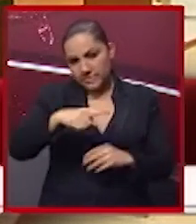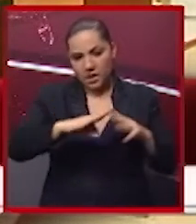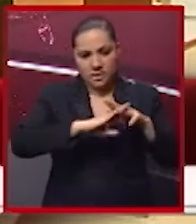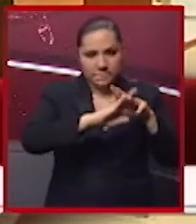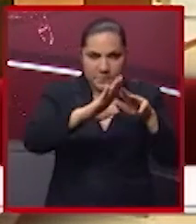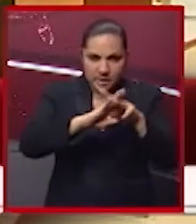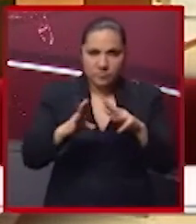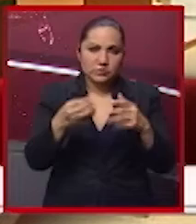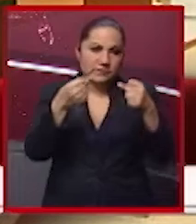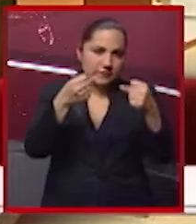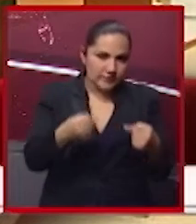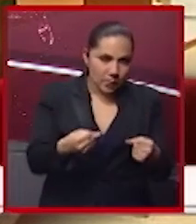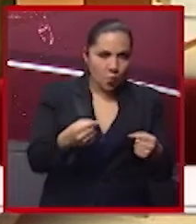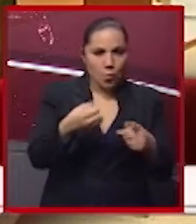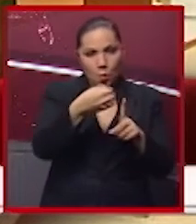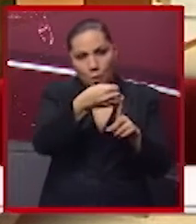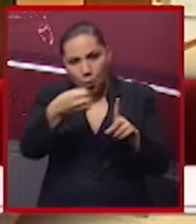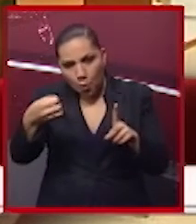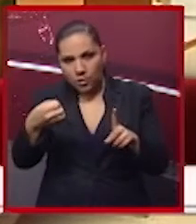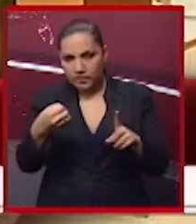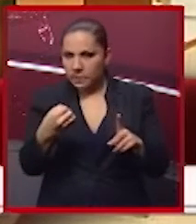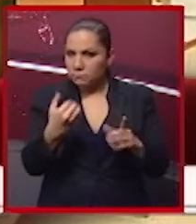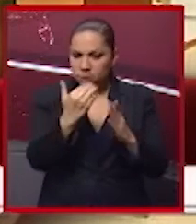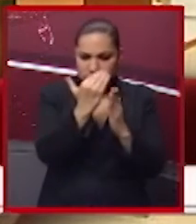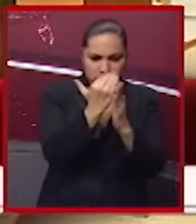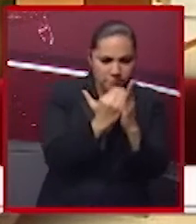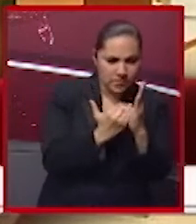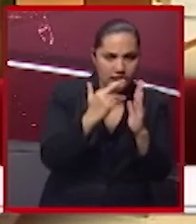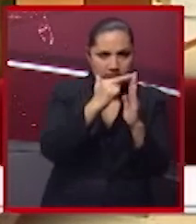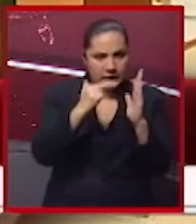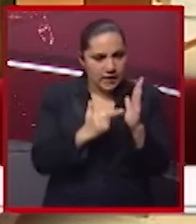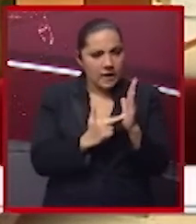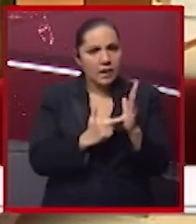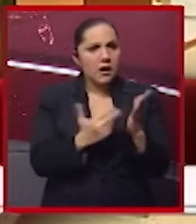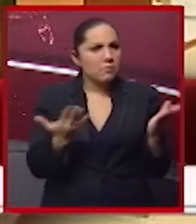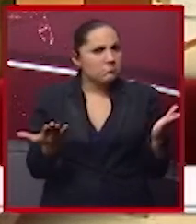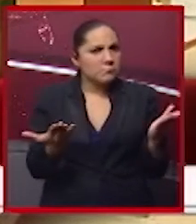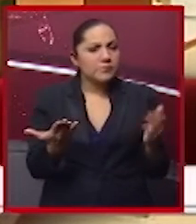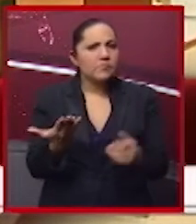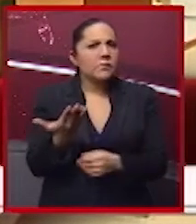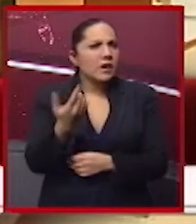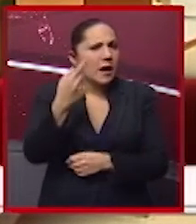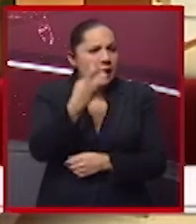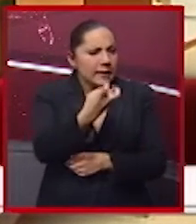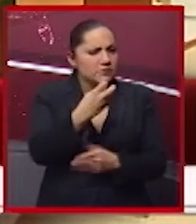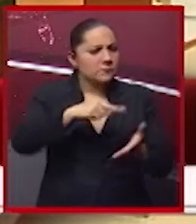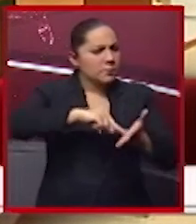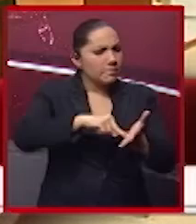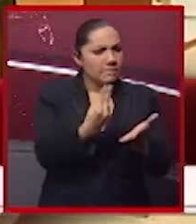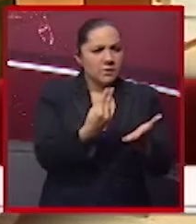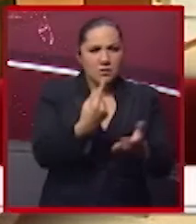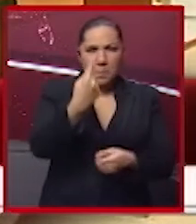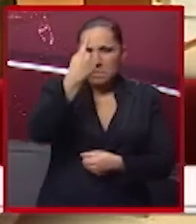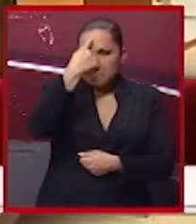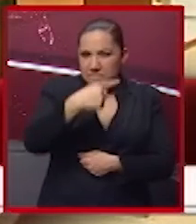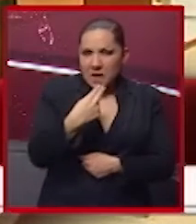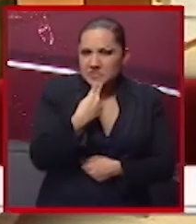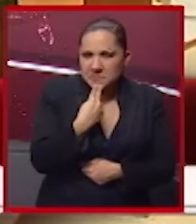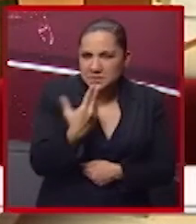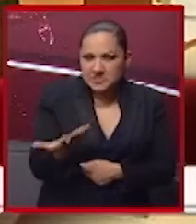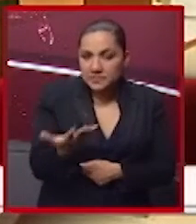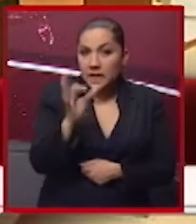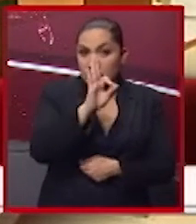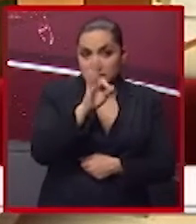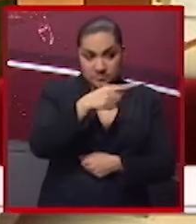regular? Si al país a donde emigra la mayor parte de mexicanos